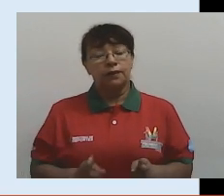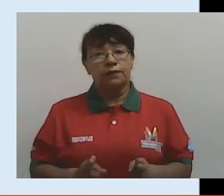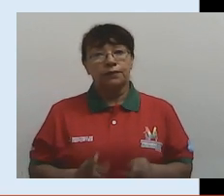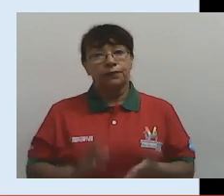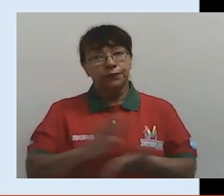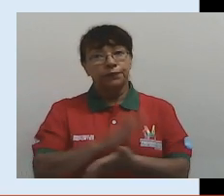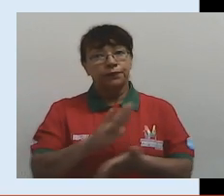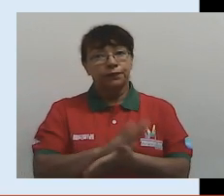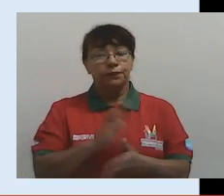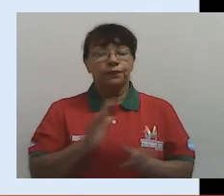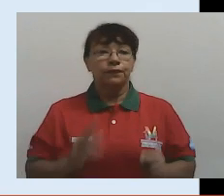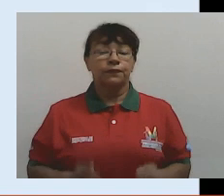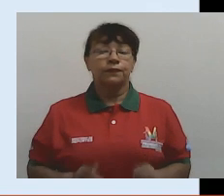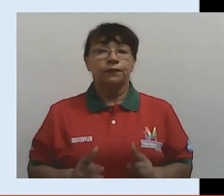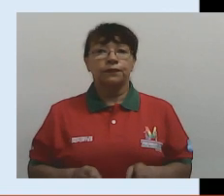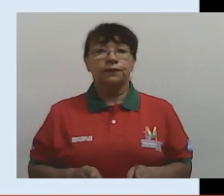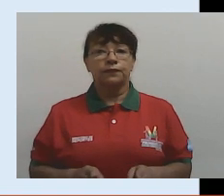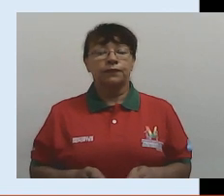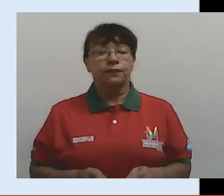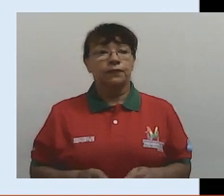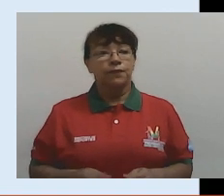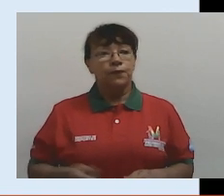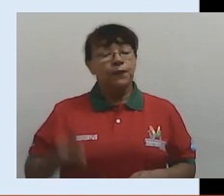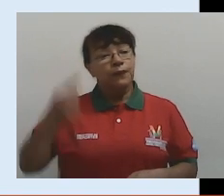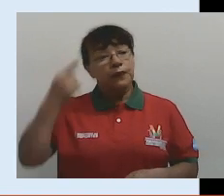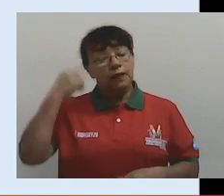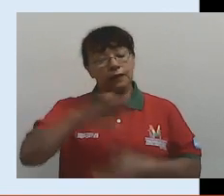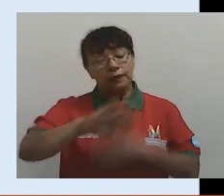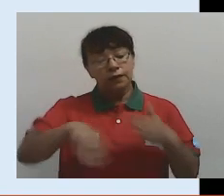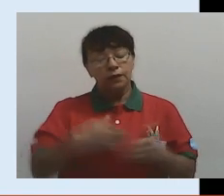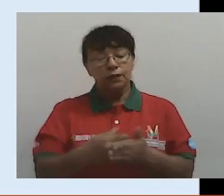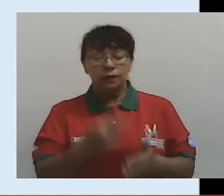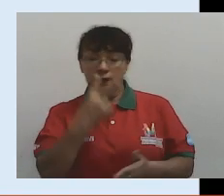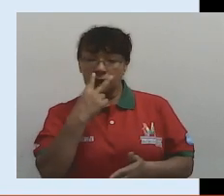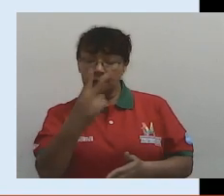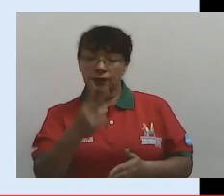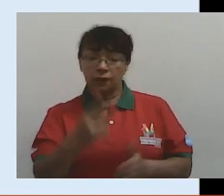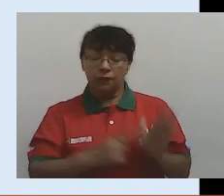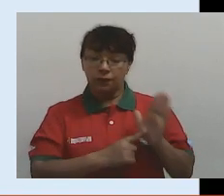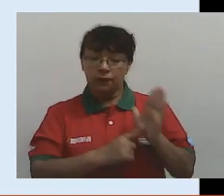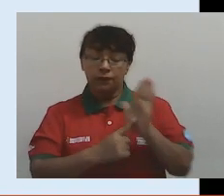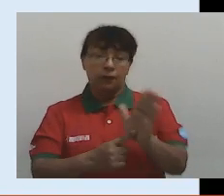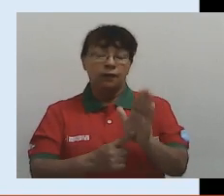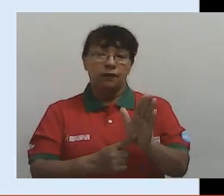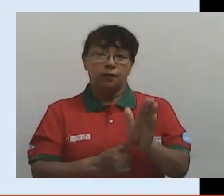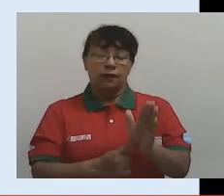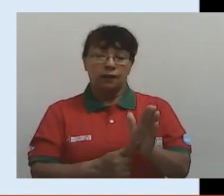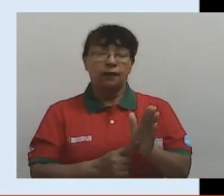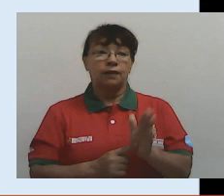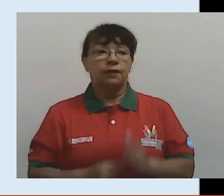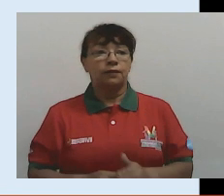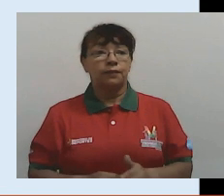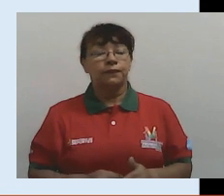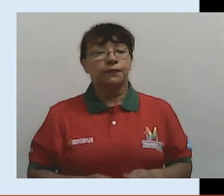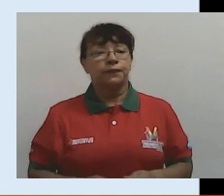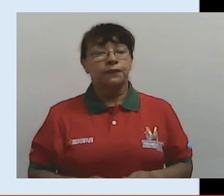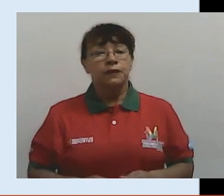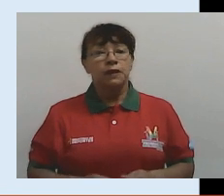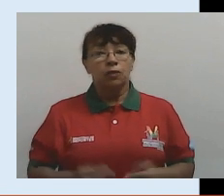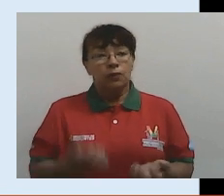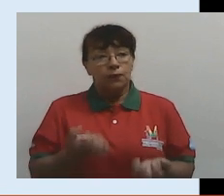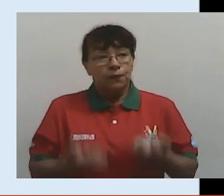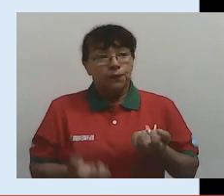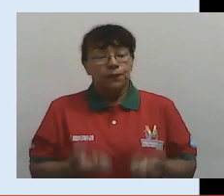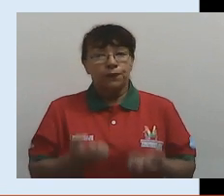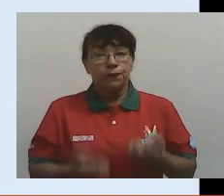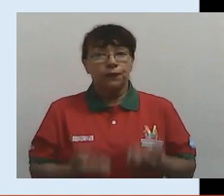láminas porque todas tienen que ver con esa presentación en pista y voy a ir a las pruebas